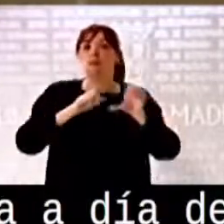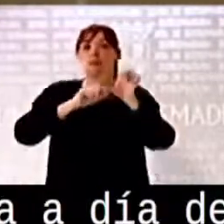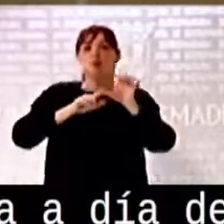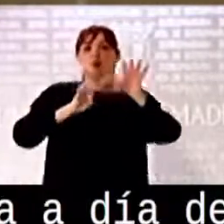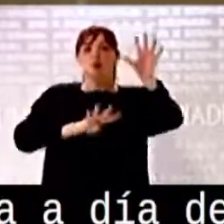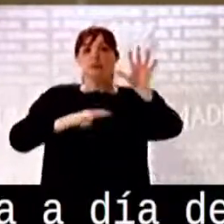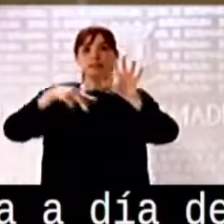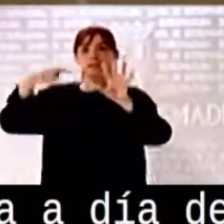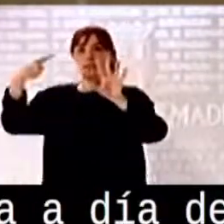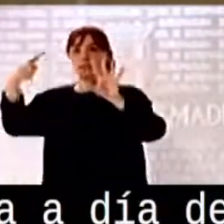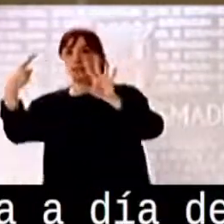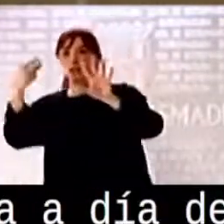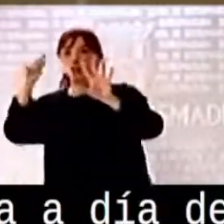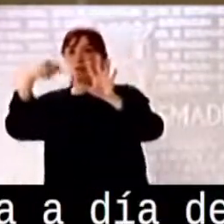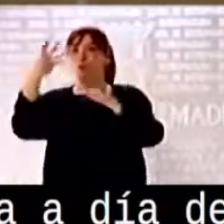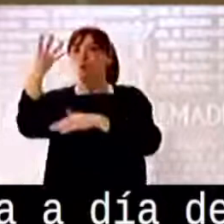un